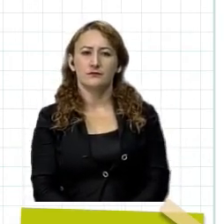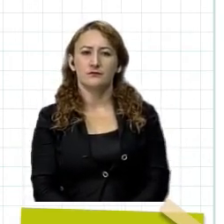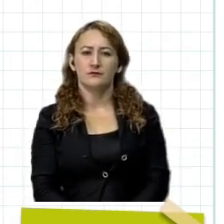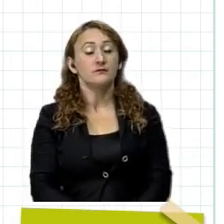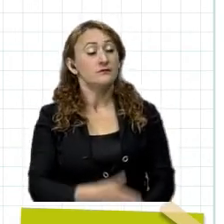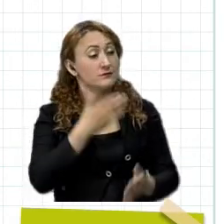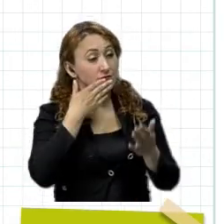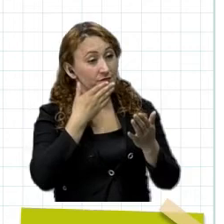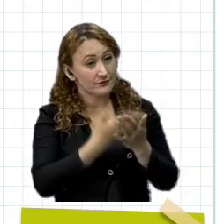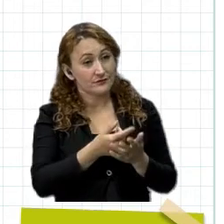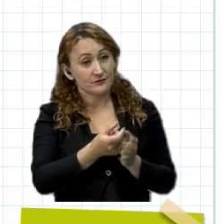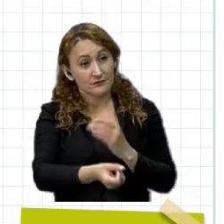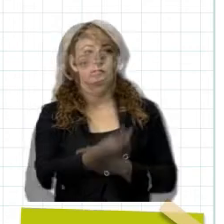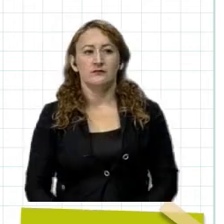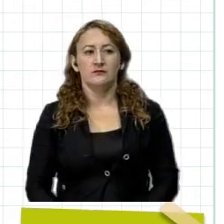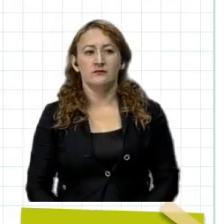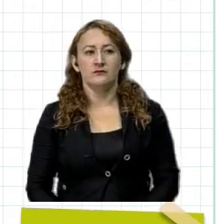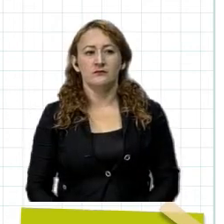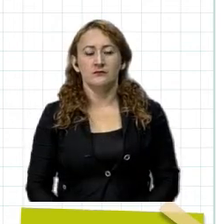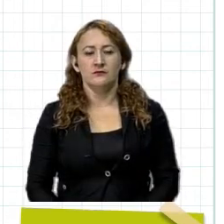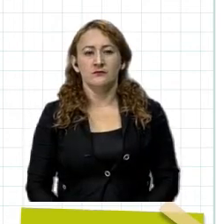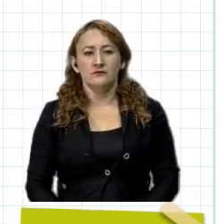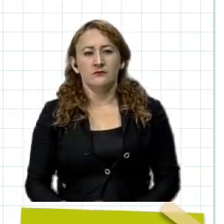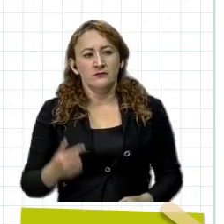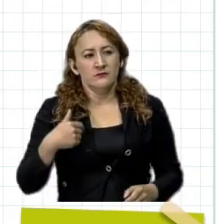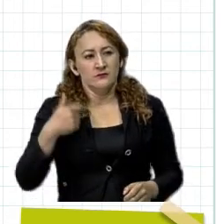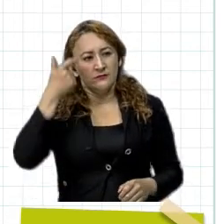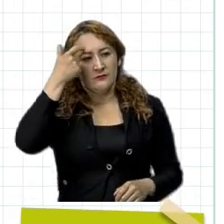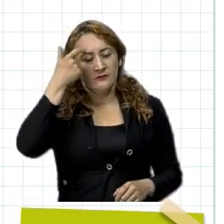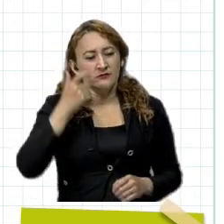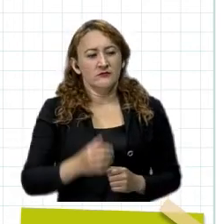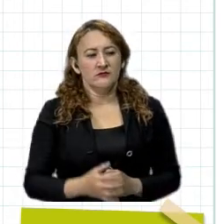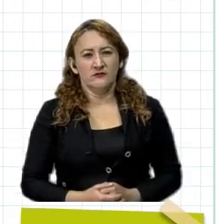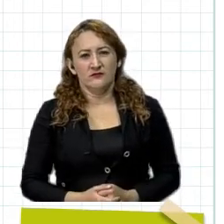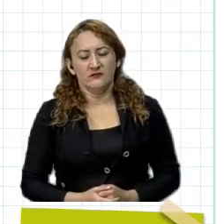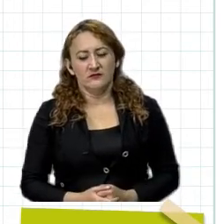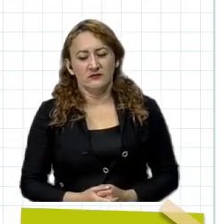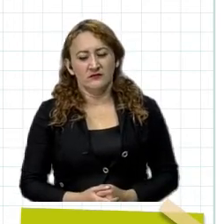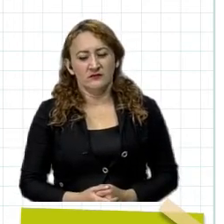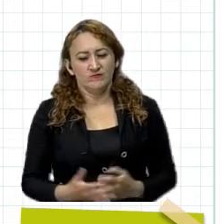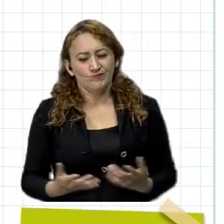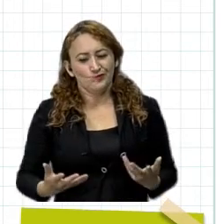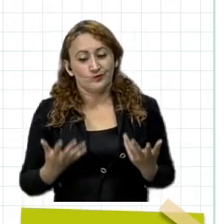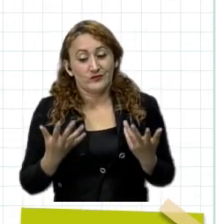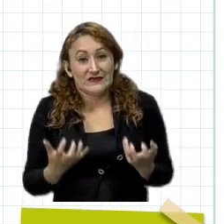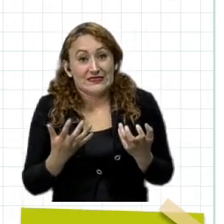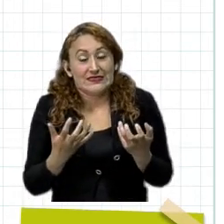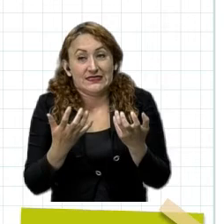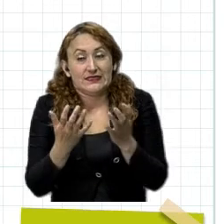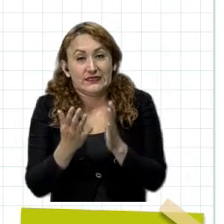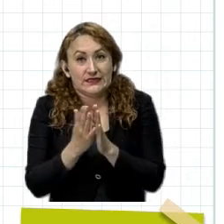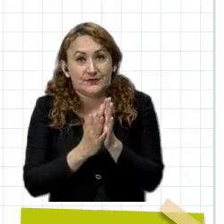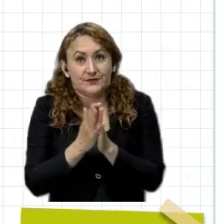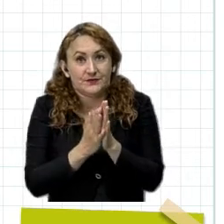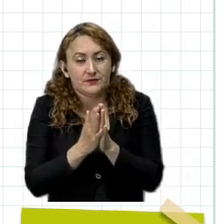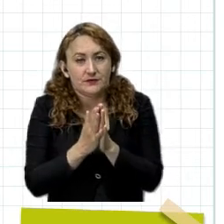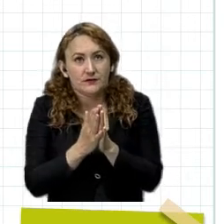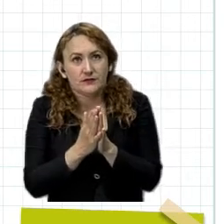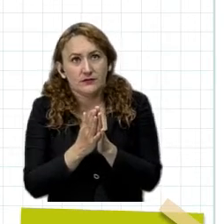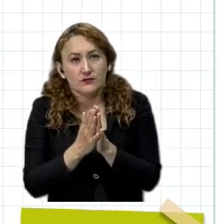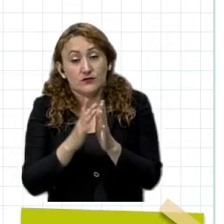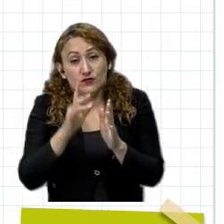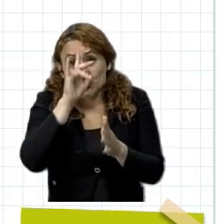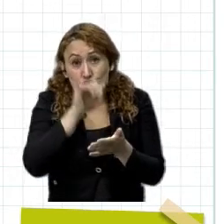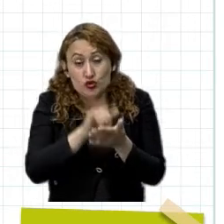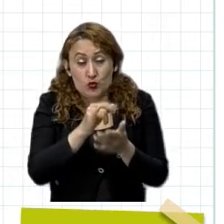Gracias, Carolina, por esta pregunta. Voy a pensar desde lo fáctico y desde el deseo. Yo creo que en la Universidad